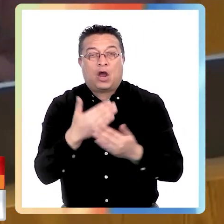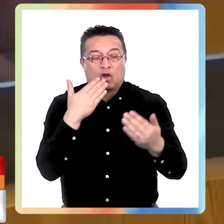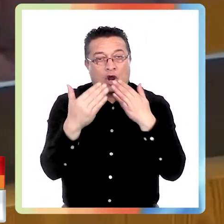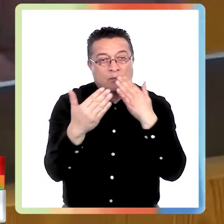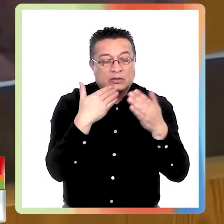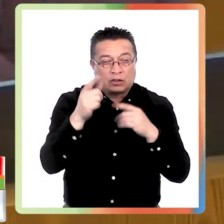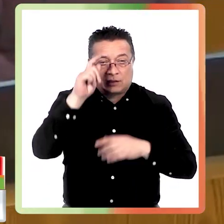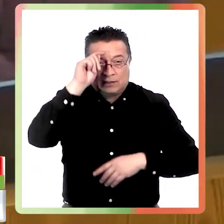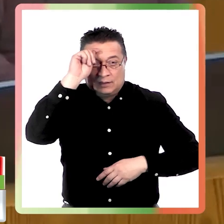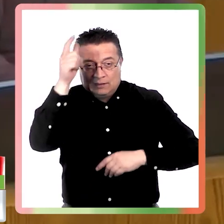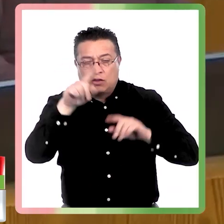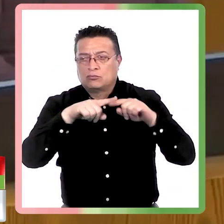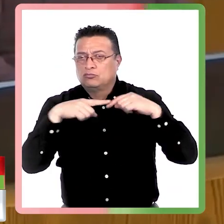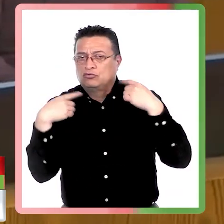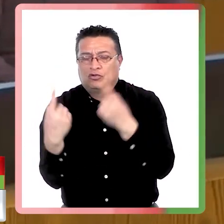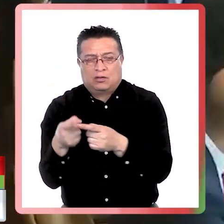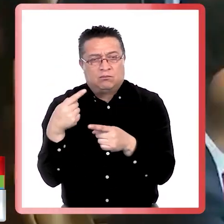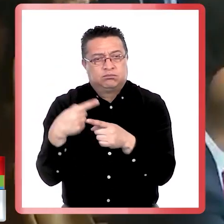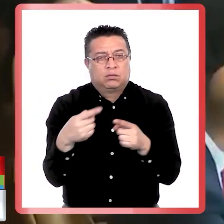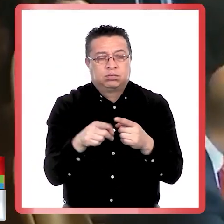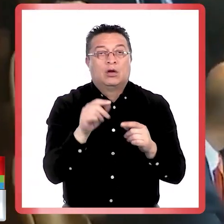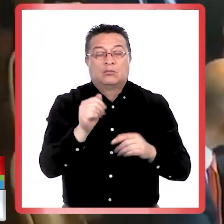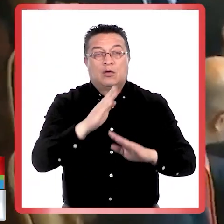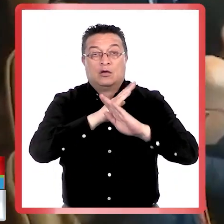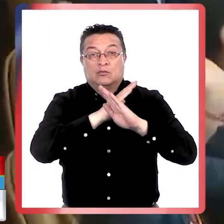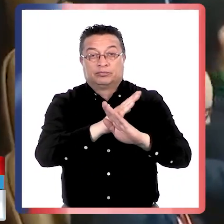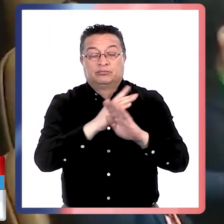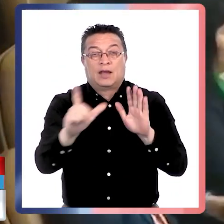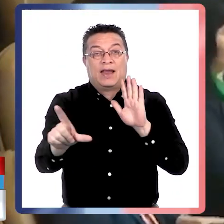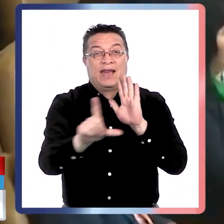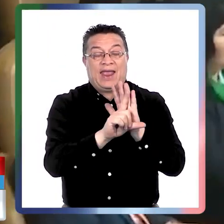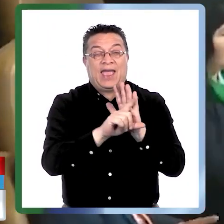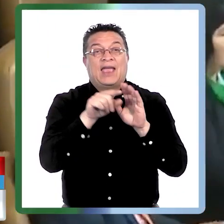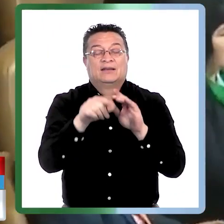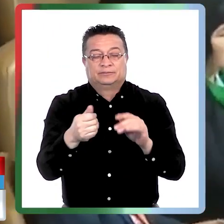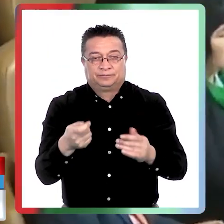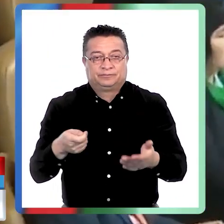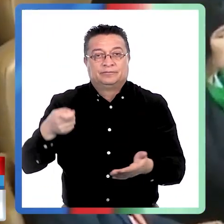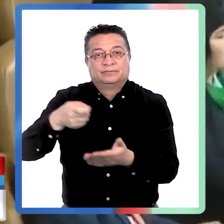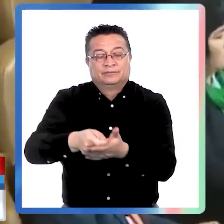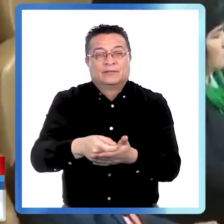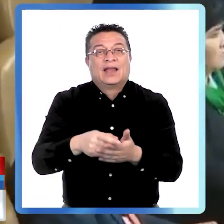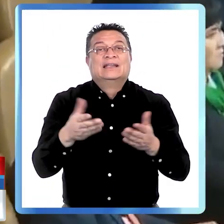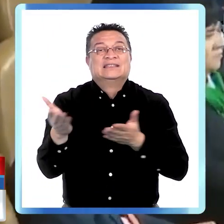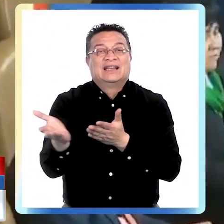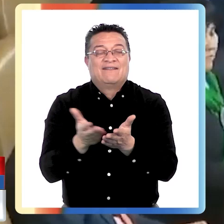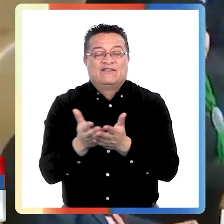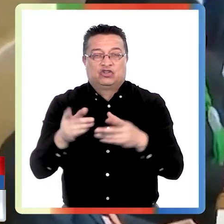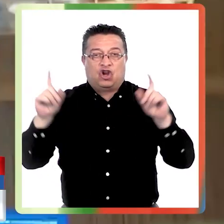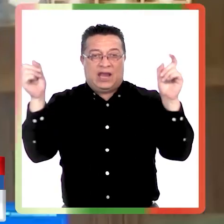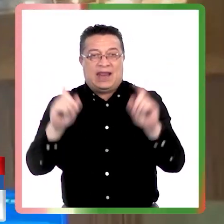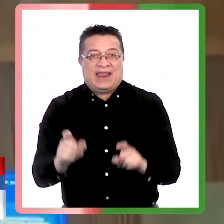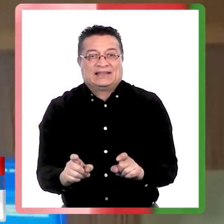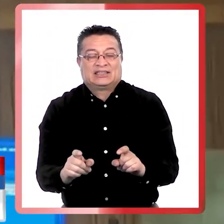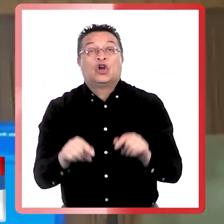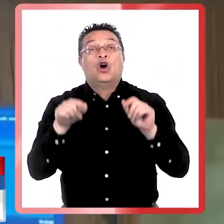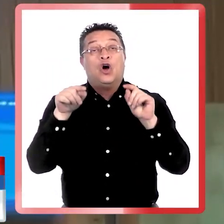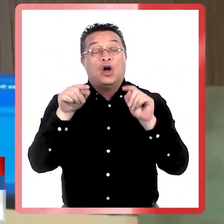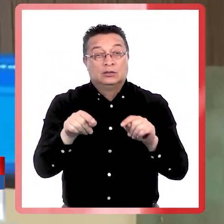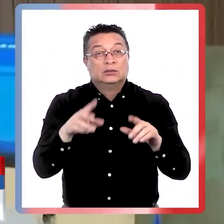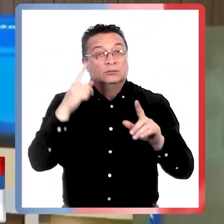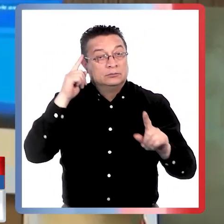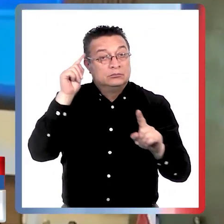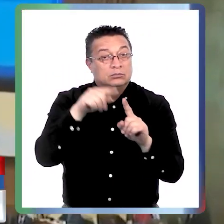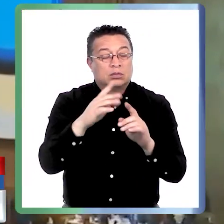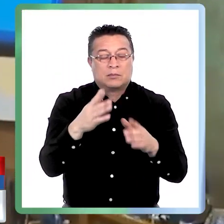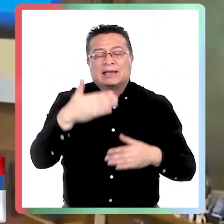estratégicas, conversaciones e ideas de todo tipo, incluso derogar la ley de estabilización tarifaria del servicio eléctrico, marco